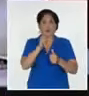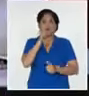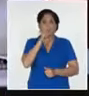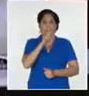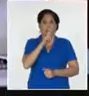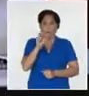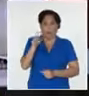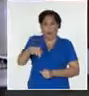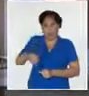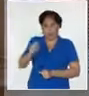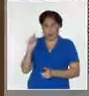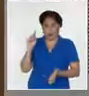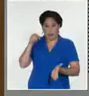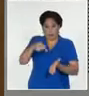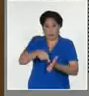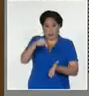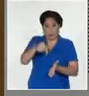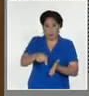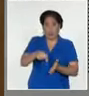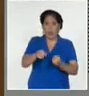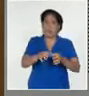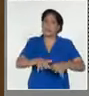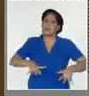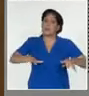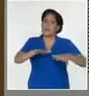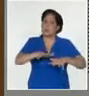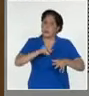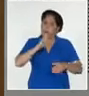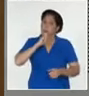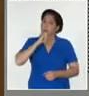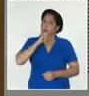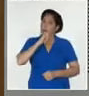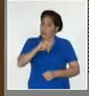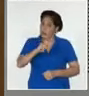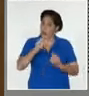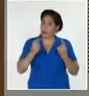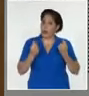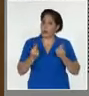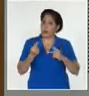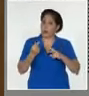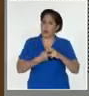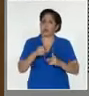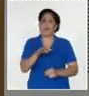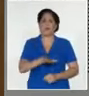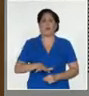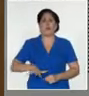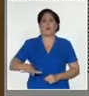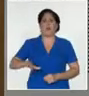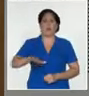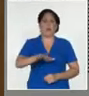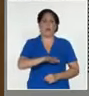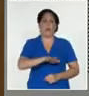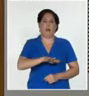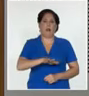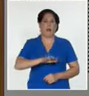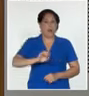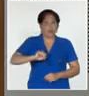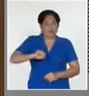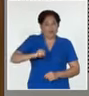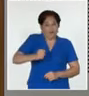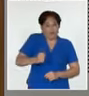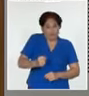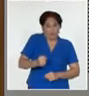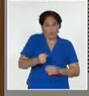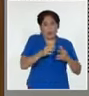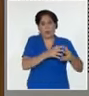el país ha vivido circunstancias especiales en el orden económico y social. Al despiadado recrudecimiento del bloqueo